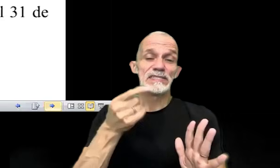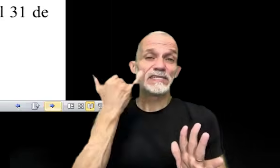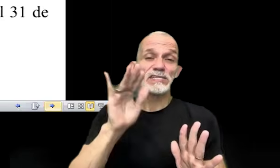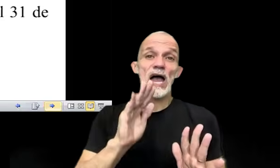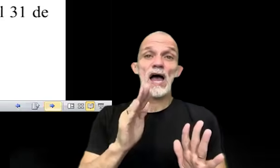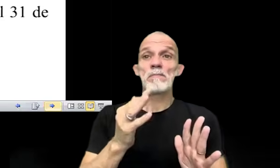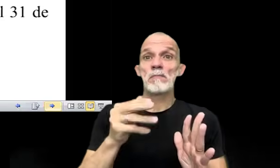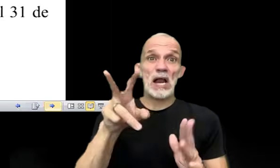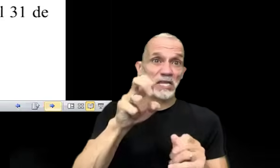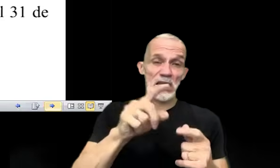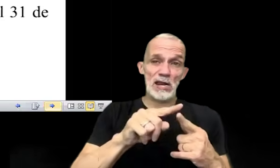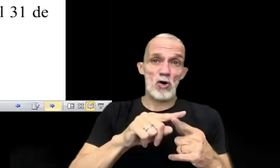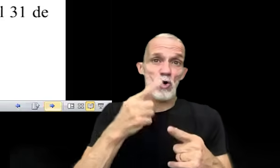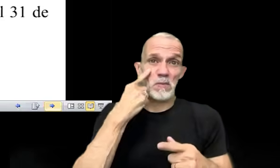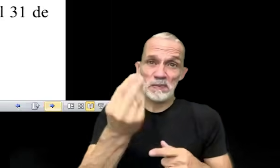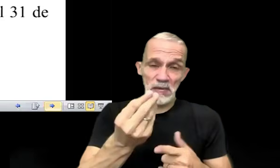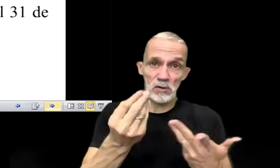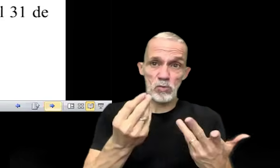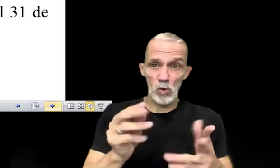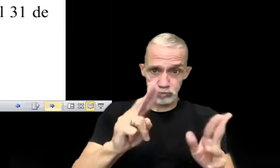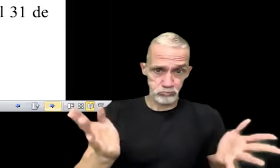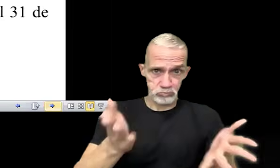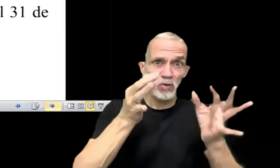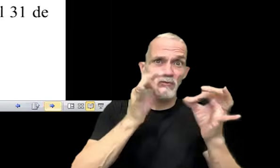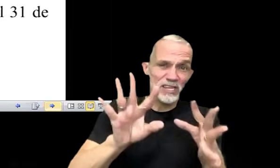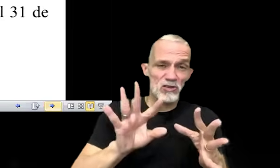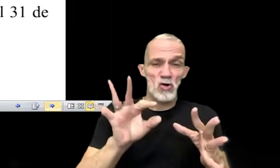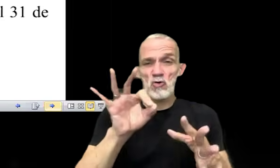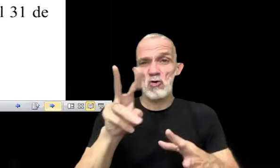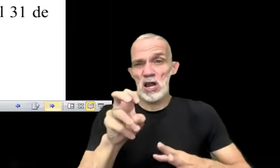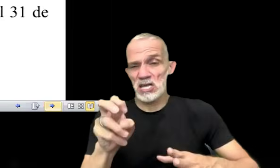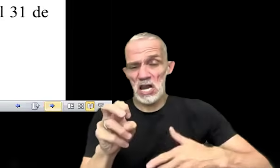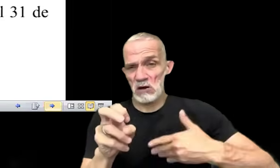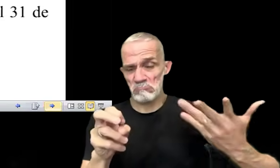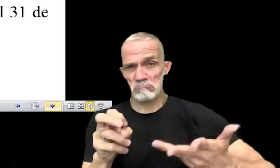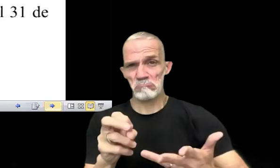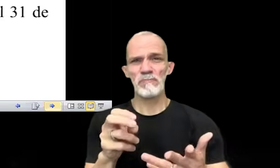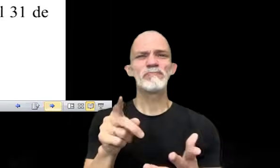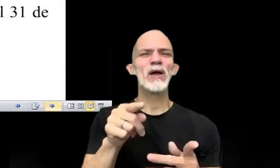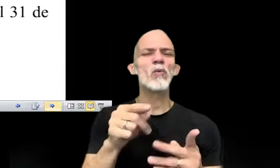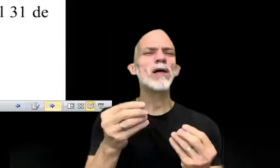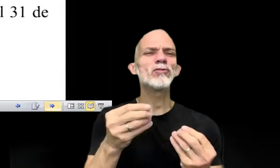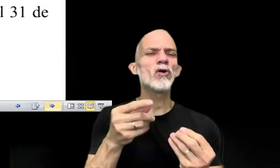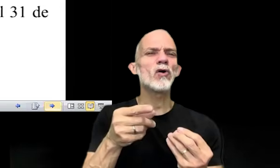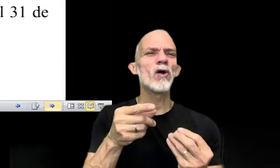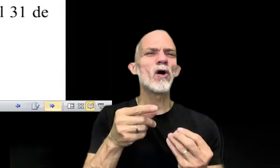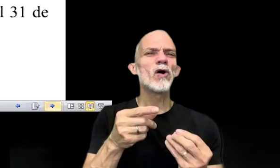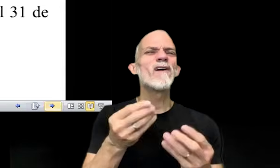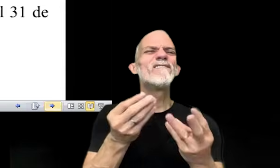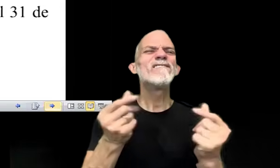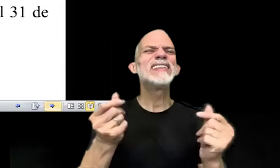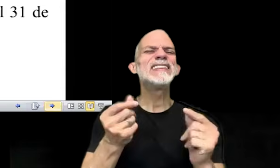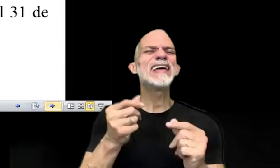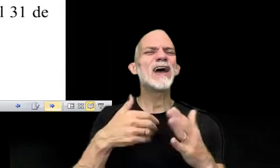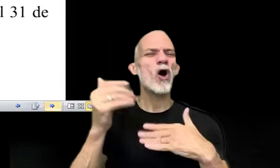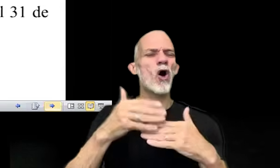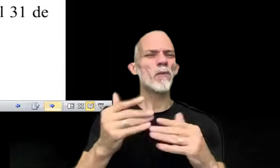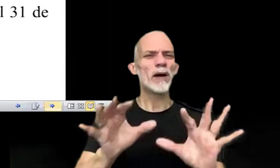utilizado económicamente, ¿sí? Está autorizado para ser utilizado económicamente, por lo general eso se hace con el fin de